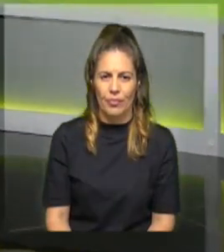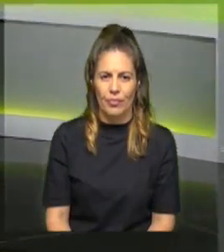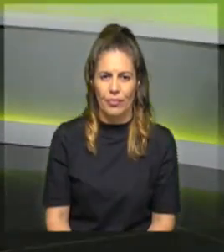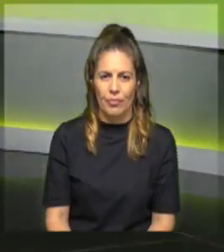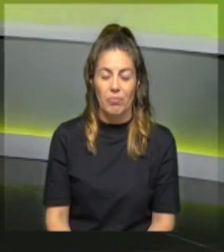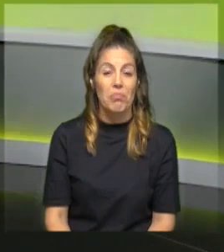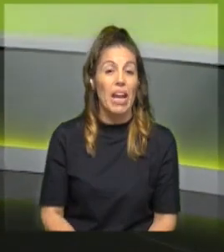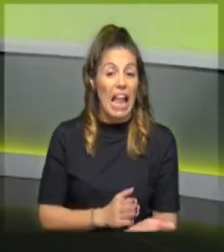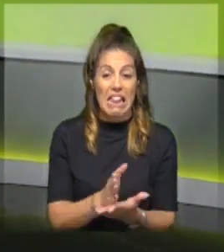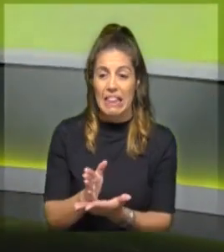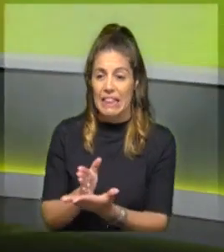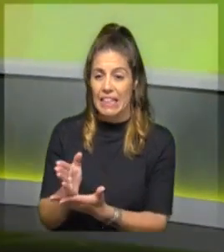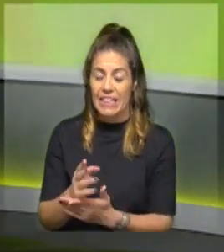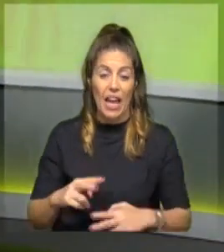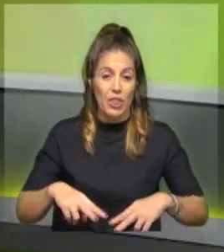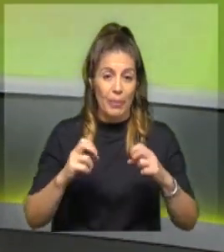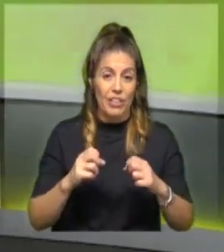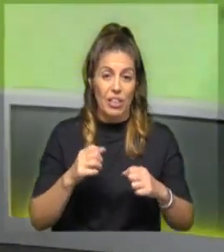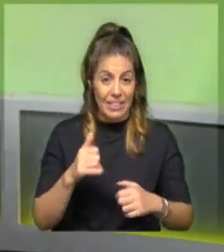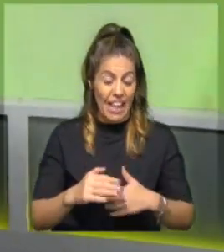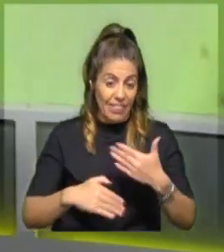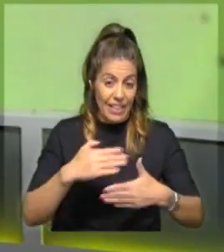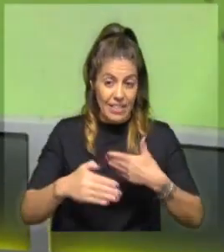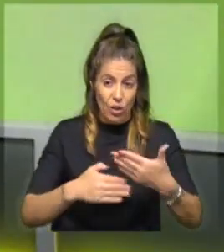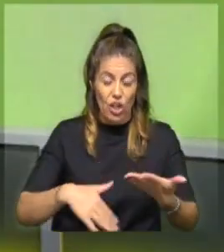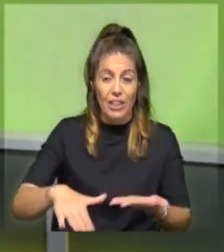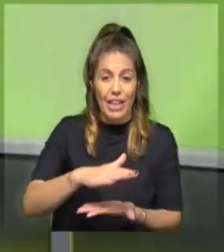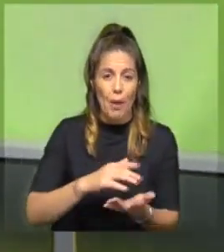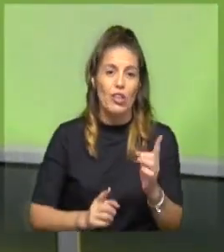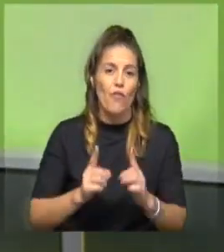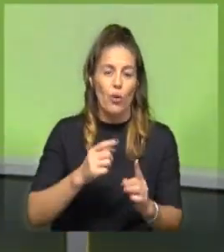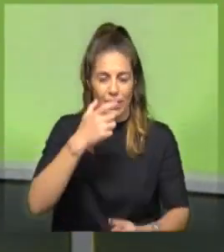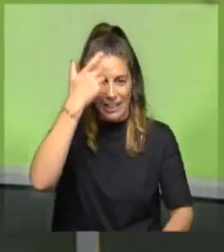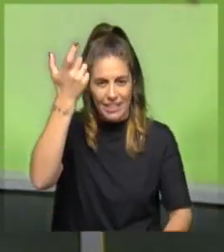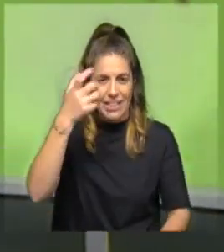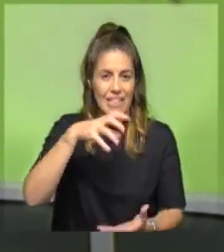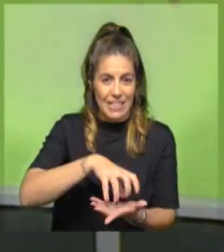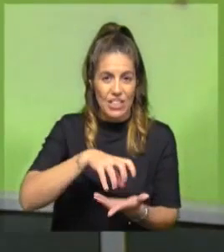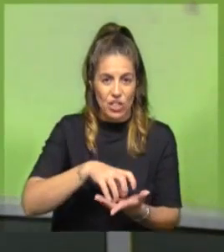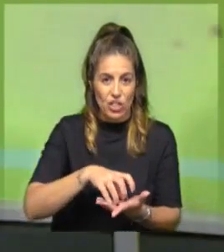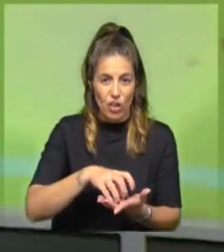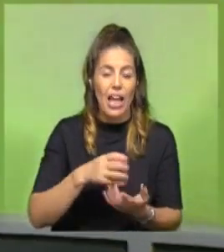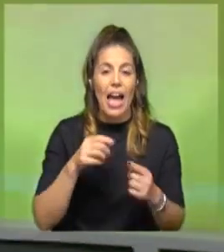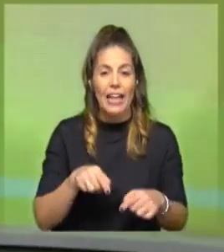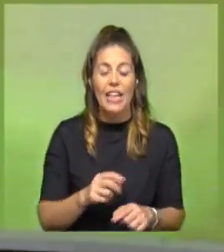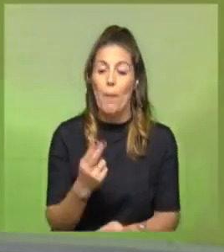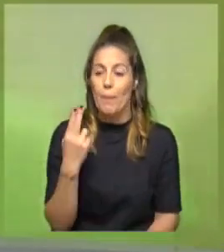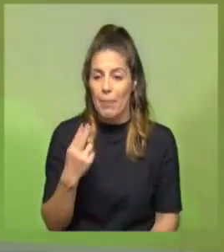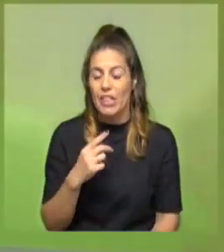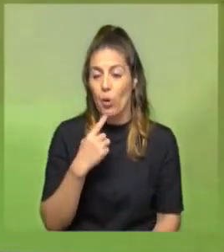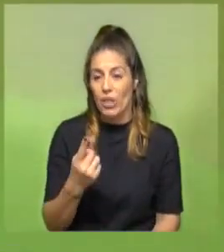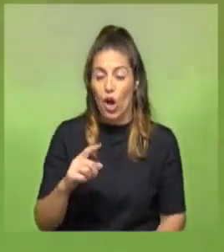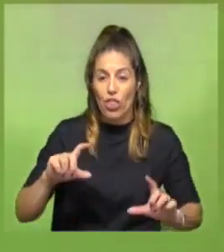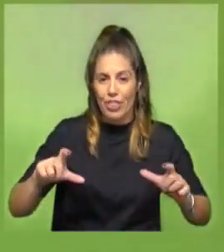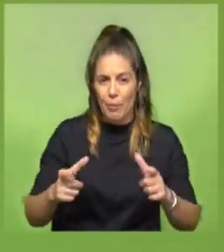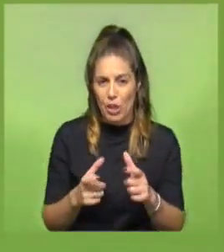Líneas de investigación que están activas, que se están desarrollando allí en este ámbito dentro de Facultad de Ciencias, en la sección Micología, y que permiten, como queda dicho,